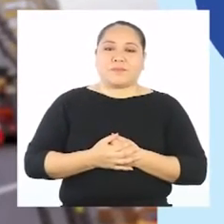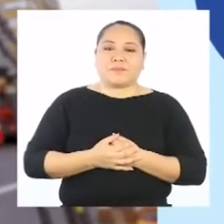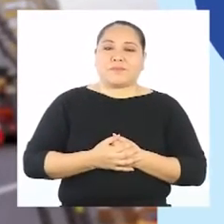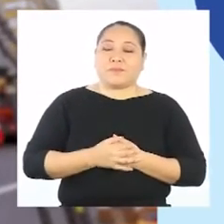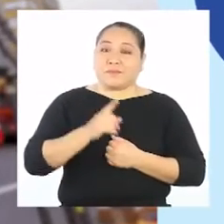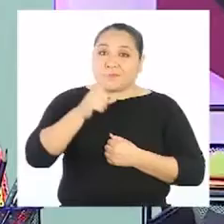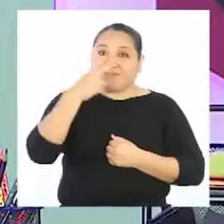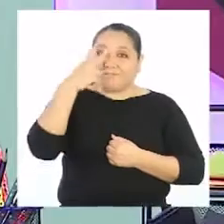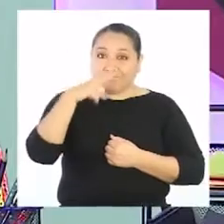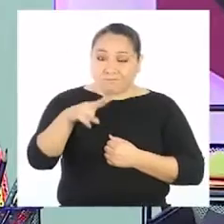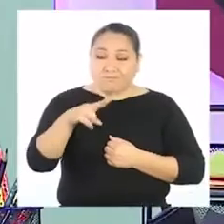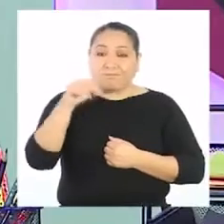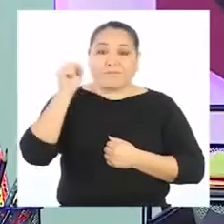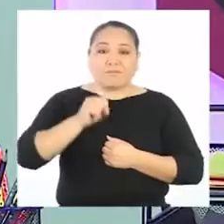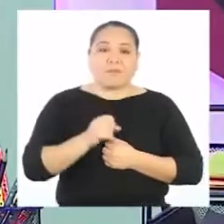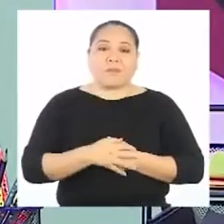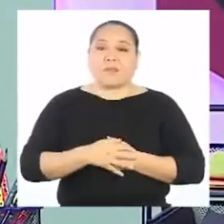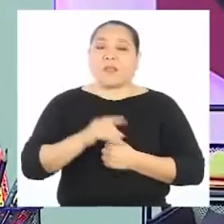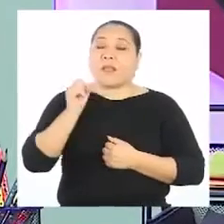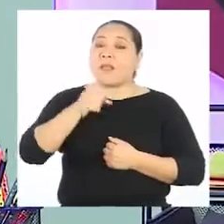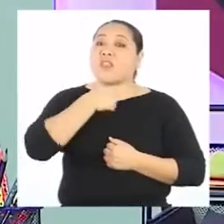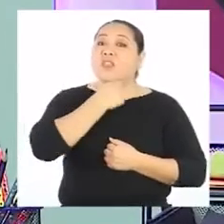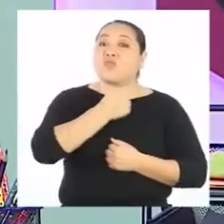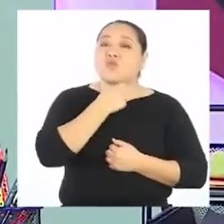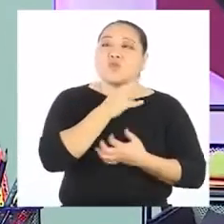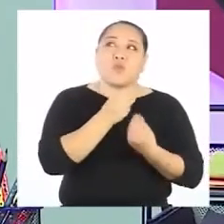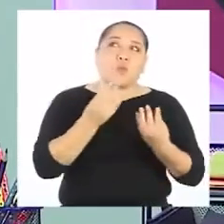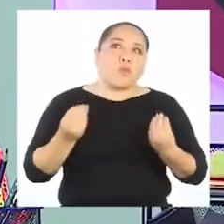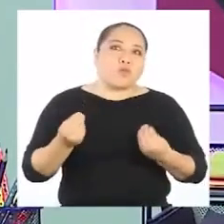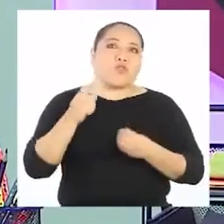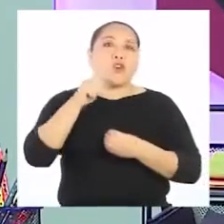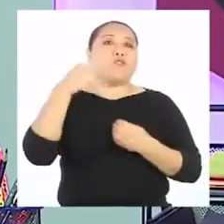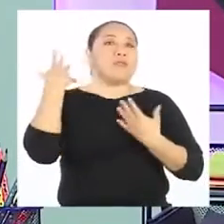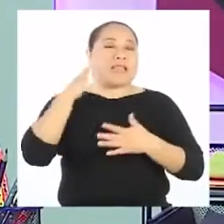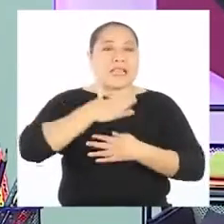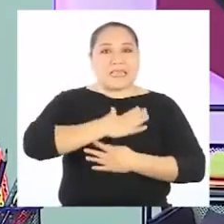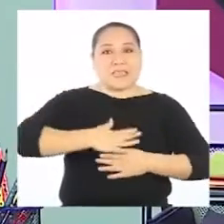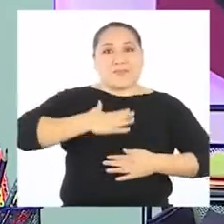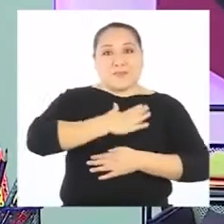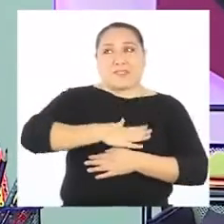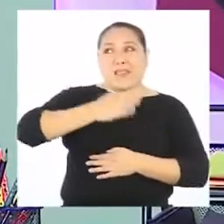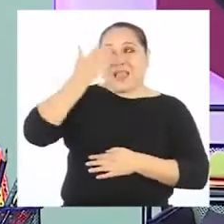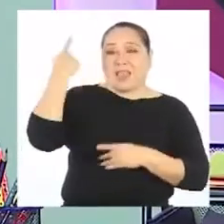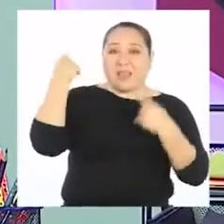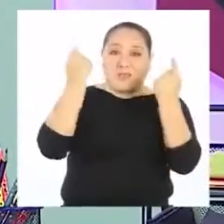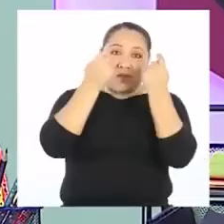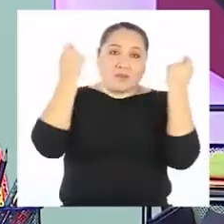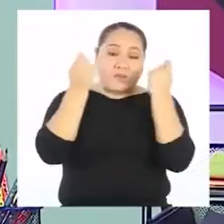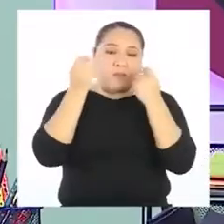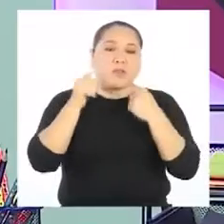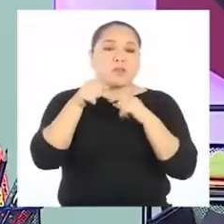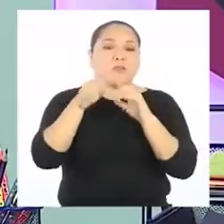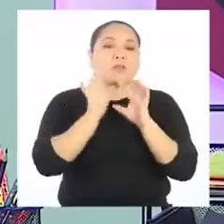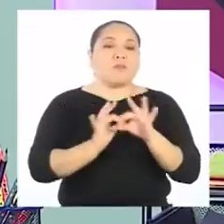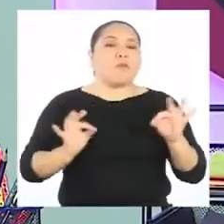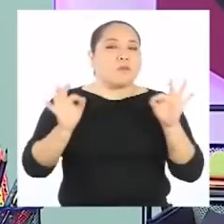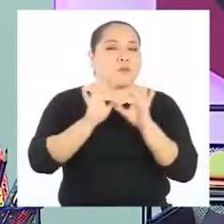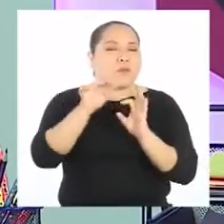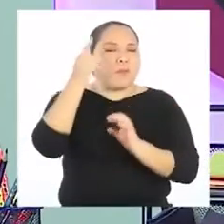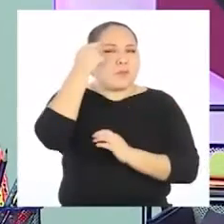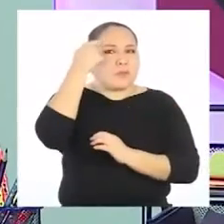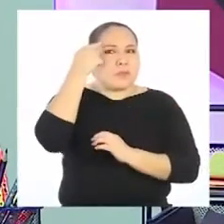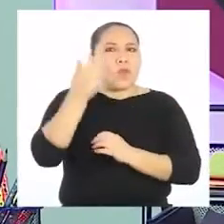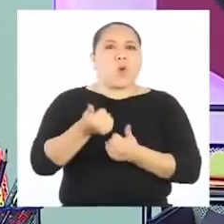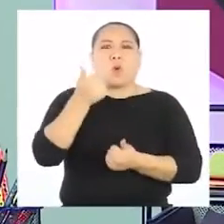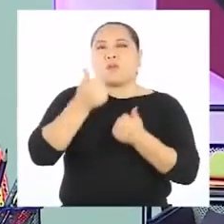invitación. ¿Ya ven? A pesar de que nos guste mucho o hayamos disfrutado de ellos en las festividades, es importante